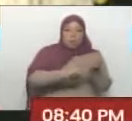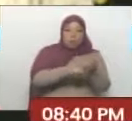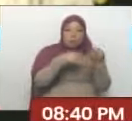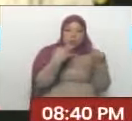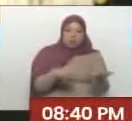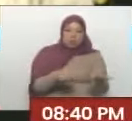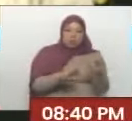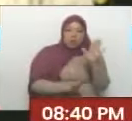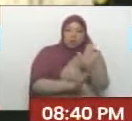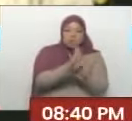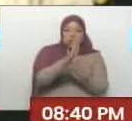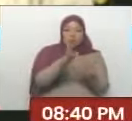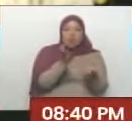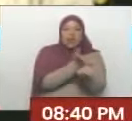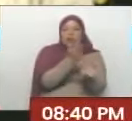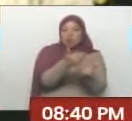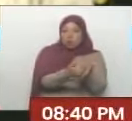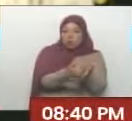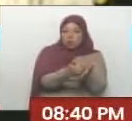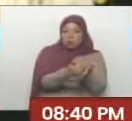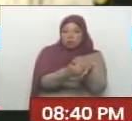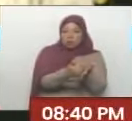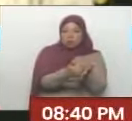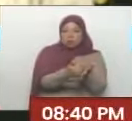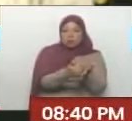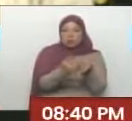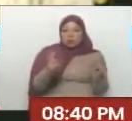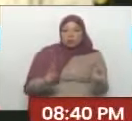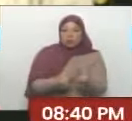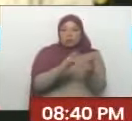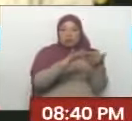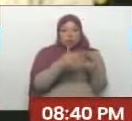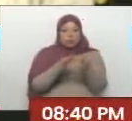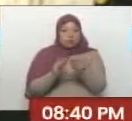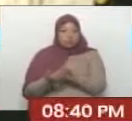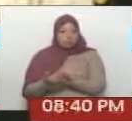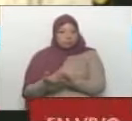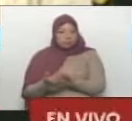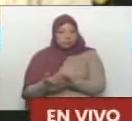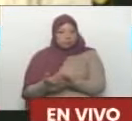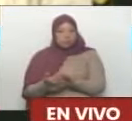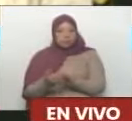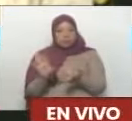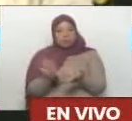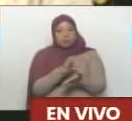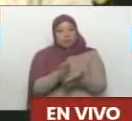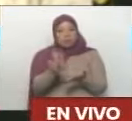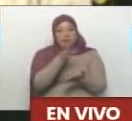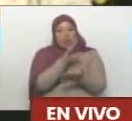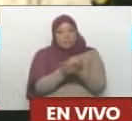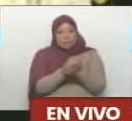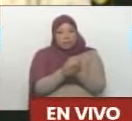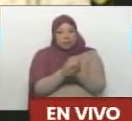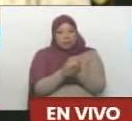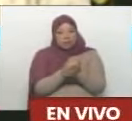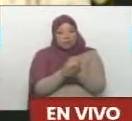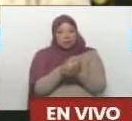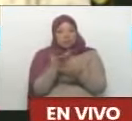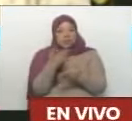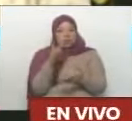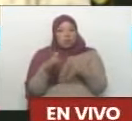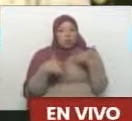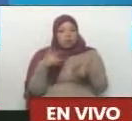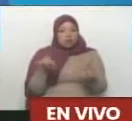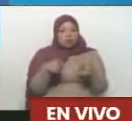para desarrollar ese encuentro, que es un encuentro comunitario, un encuentro de la solidaridad. ¿Cómo le